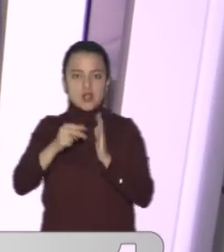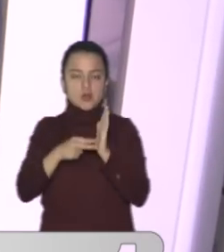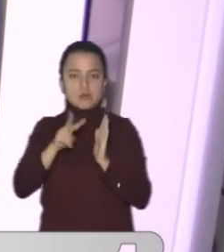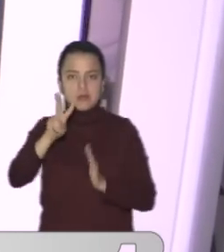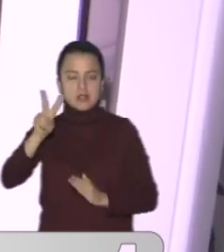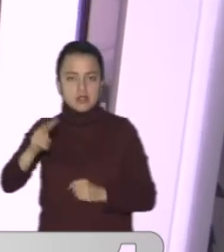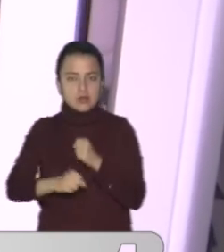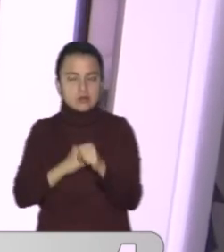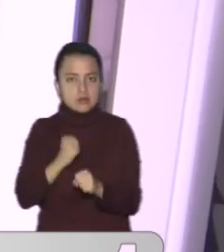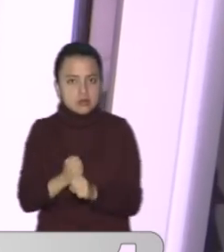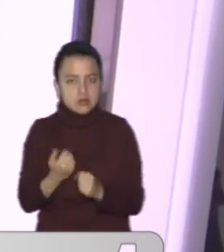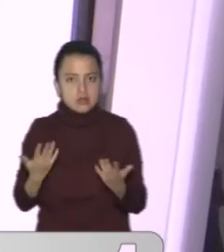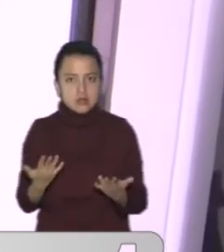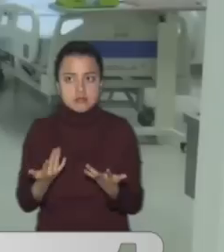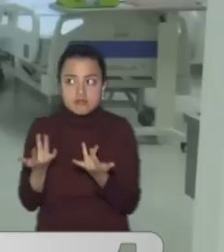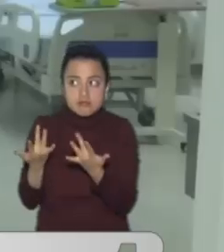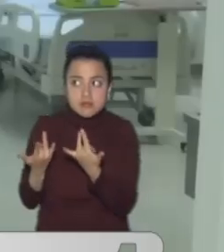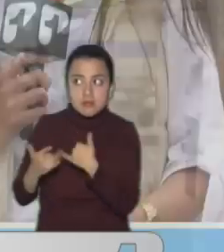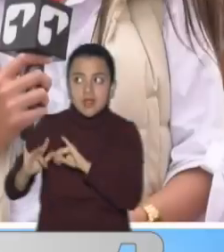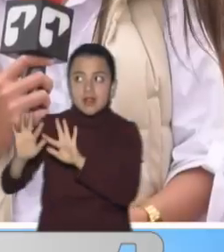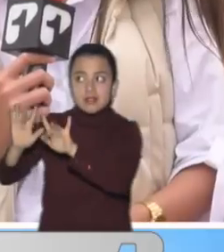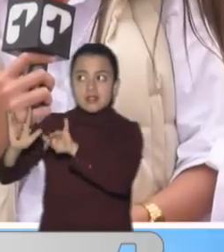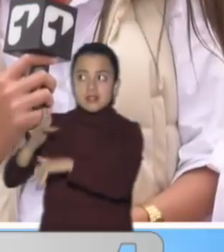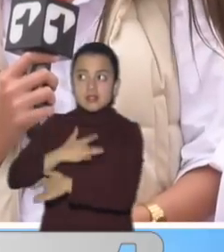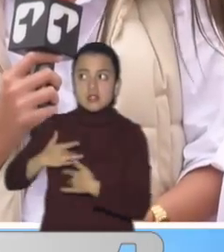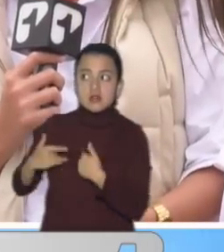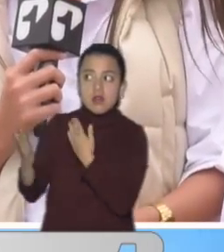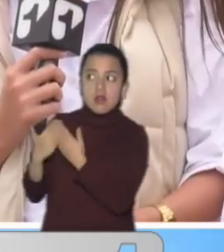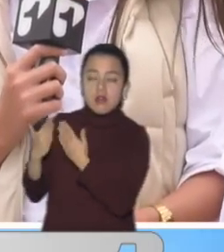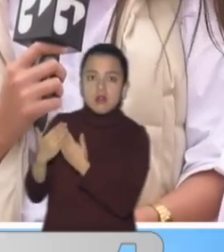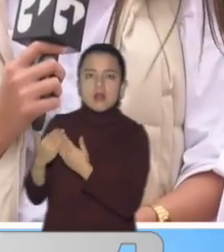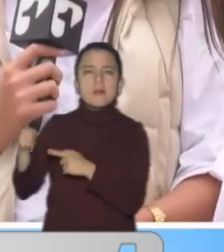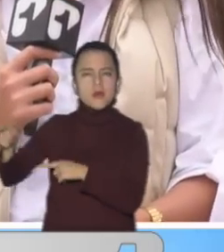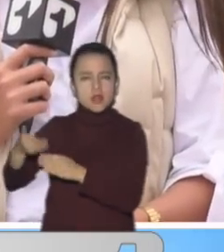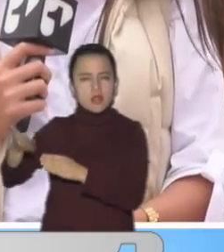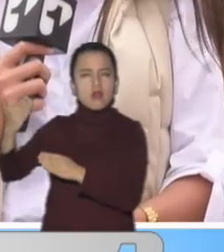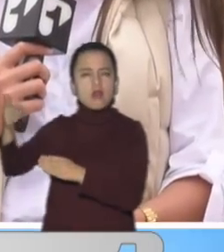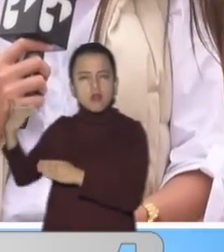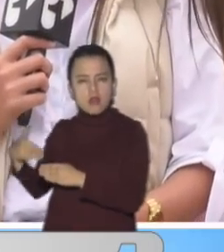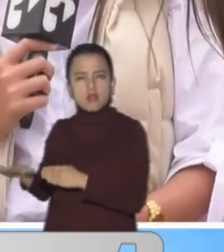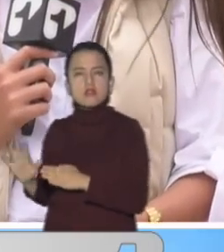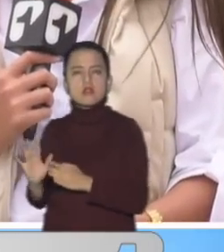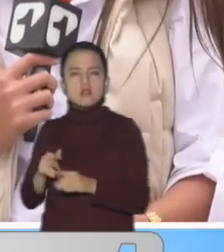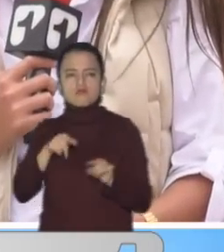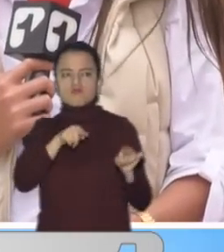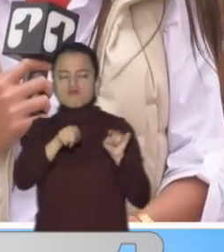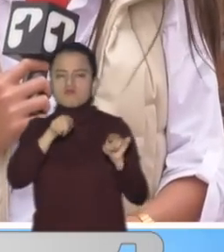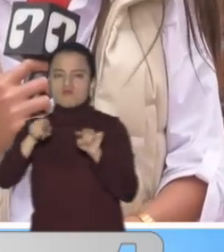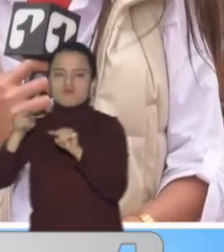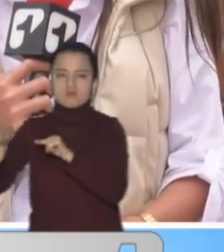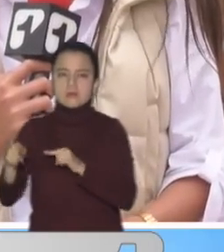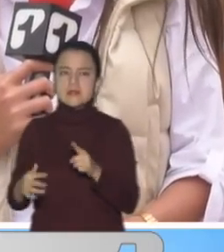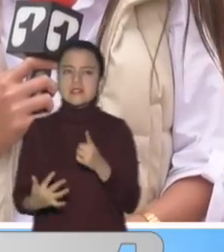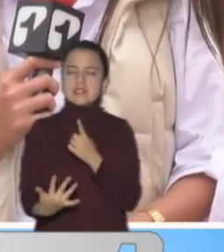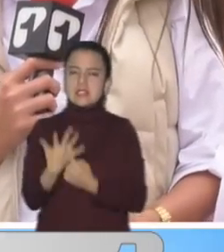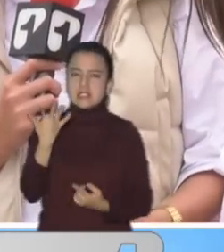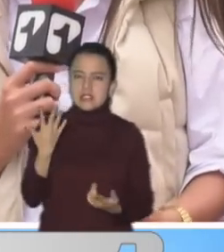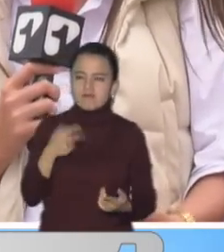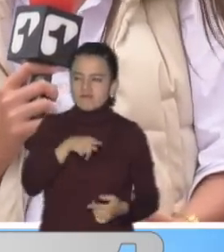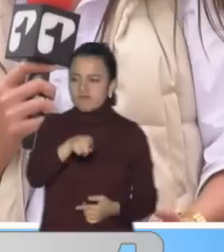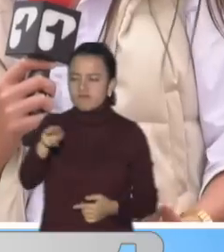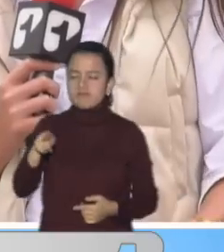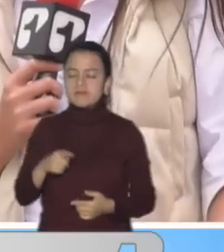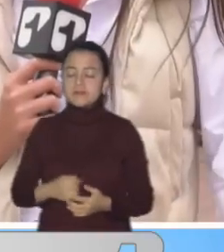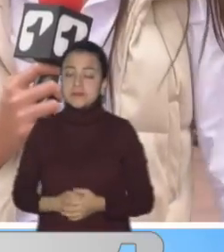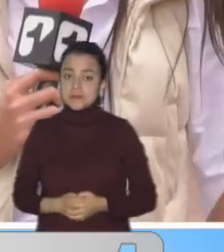una respuesta por parte de la Secretaría de Salud, quien también ha alertado días atrás por el aumento de estas enfermedades respiratorias en la